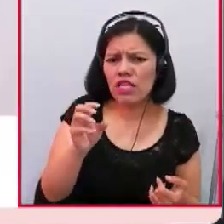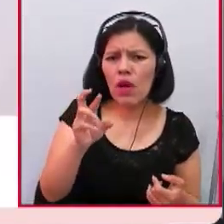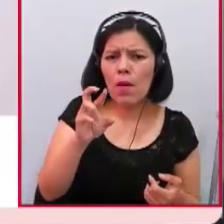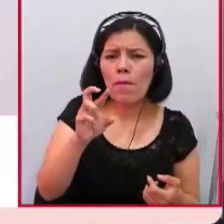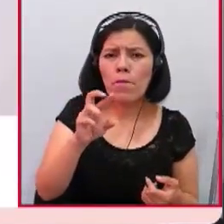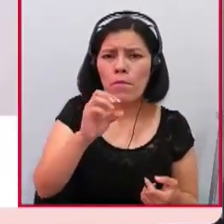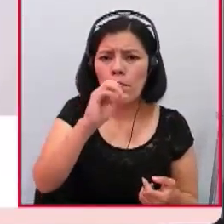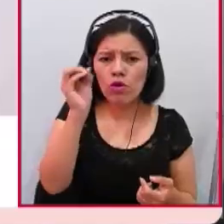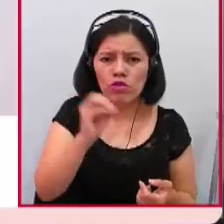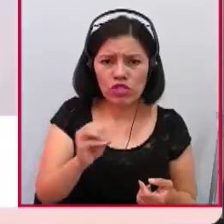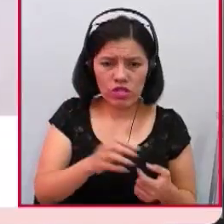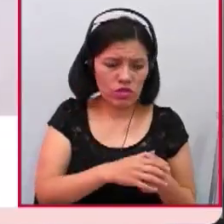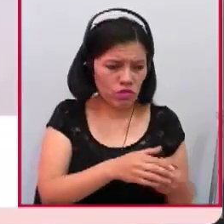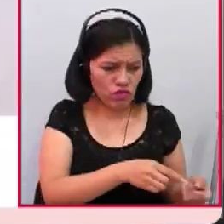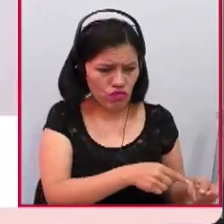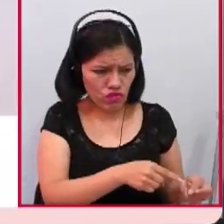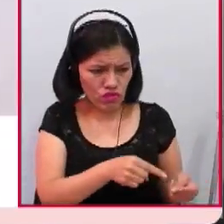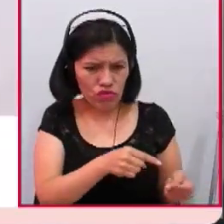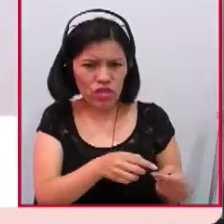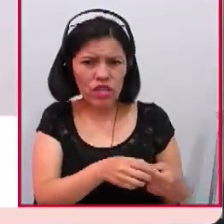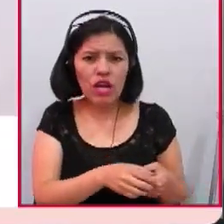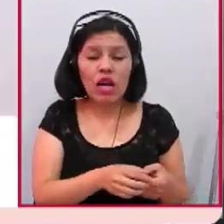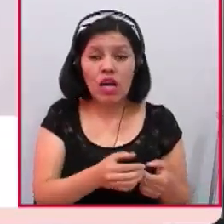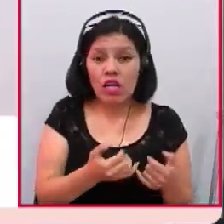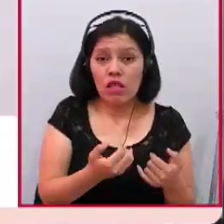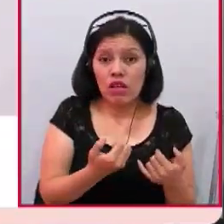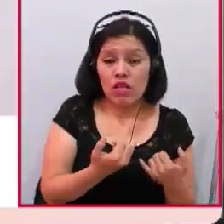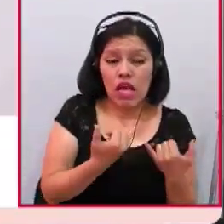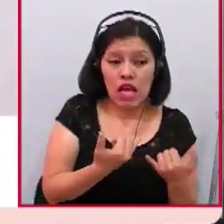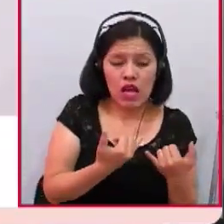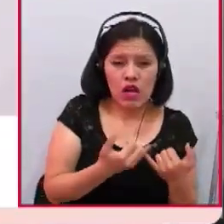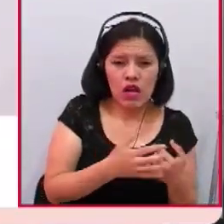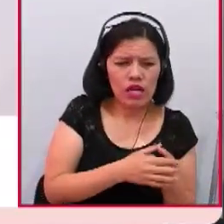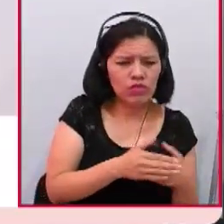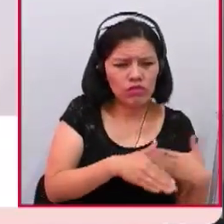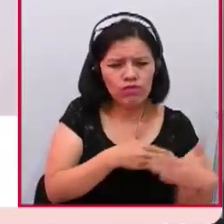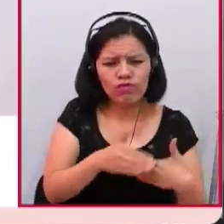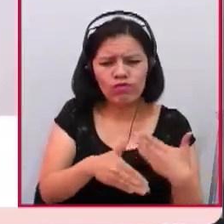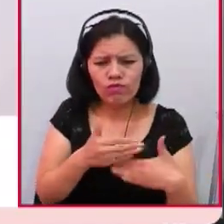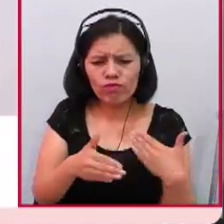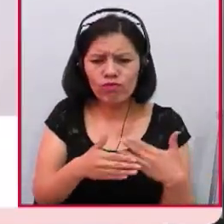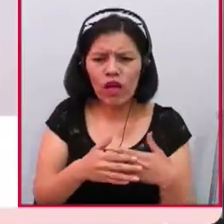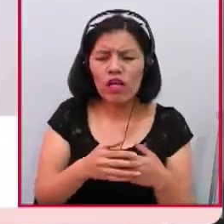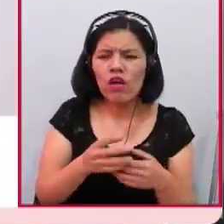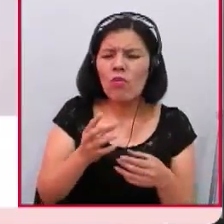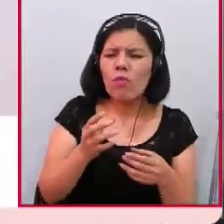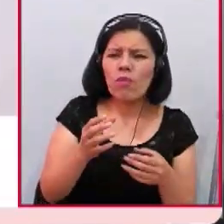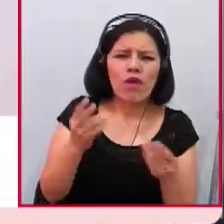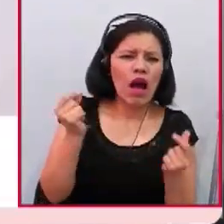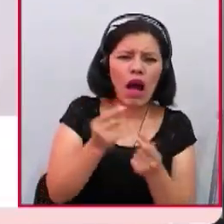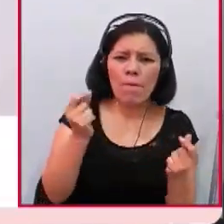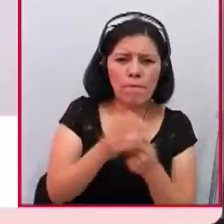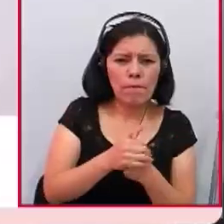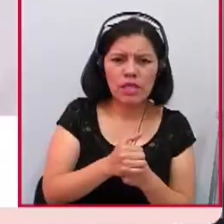AISMEL es un proceso de fusión violento en un baño muy